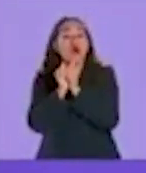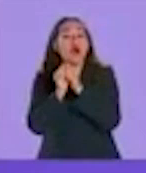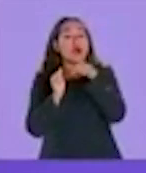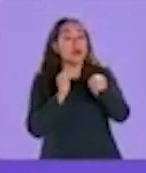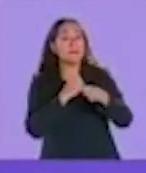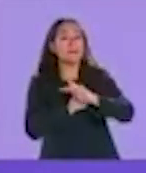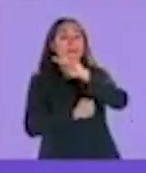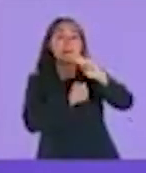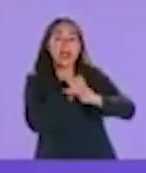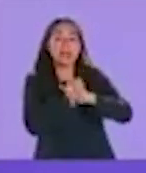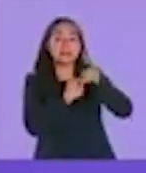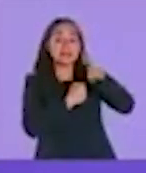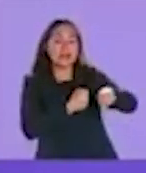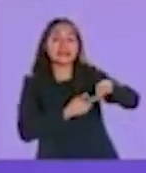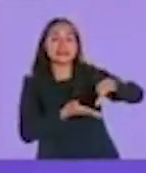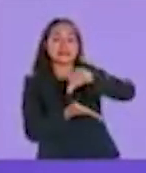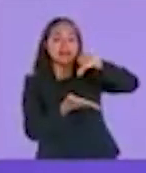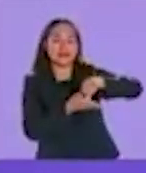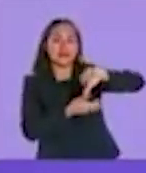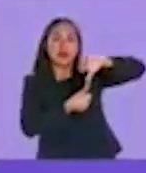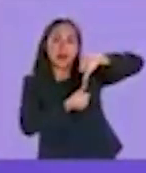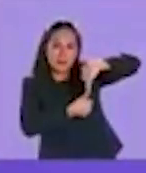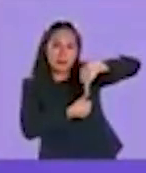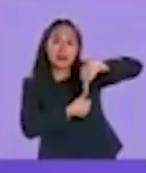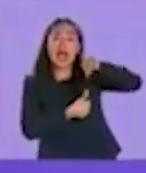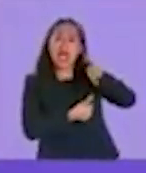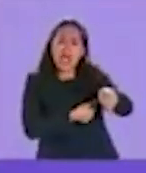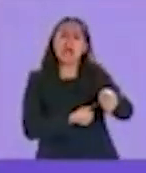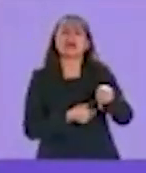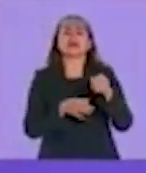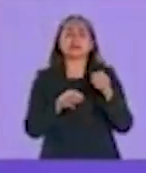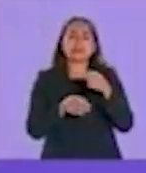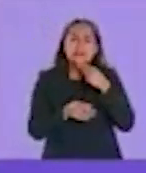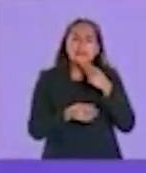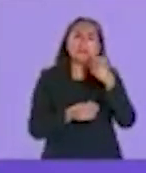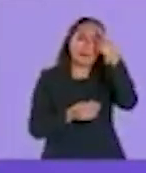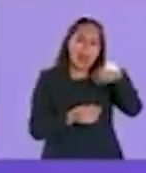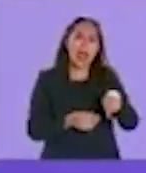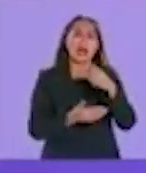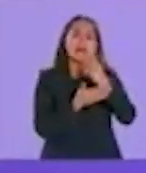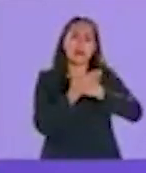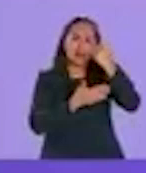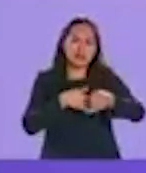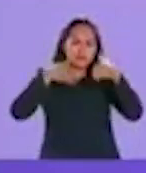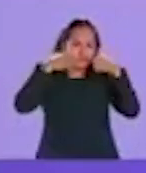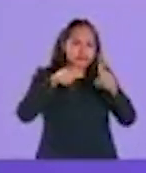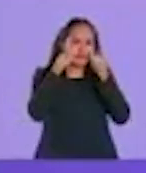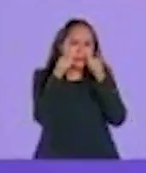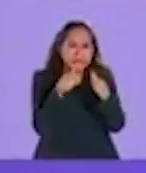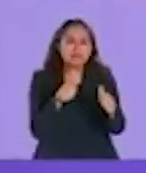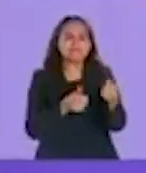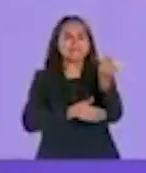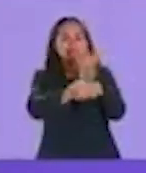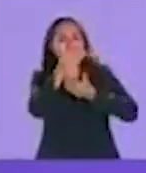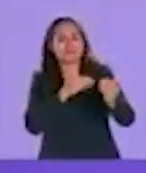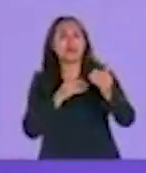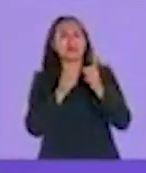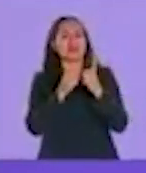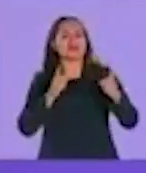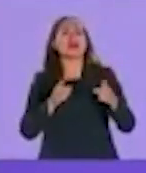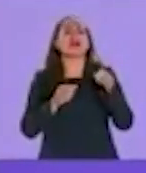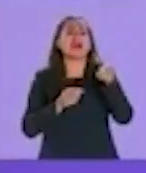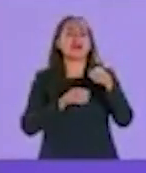que haya proyectos en centroamérica en mexico para el desarrollo que haya trabajo que haya